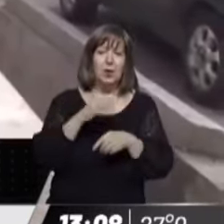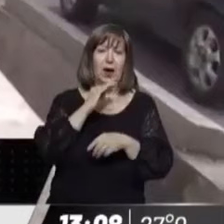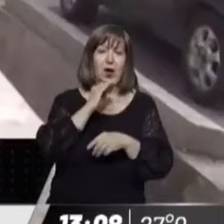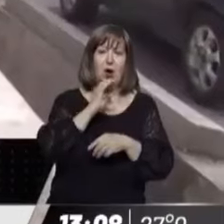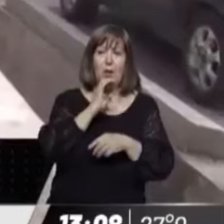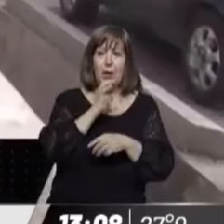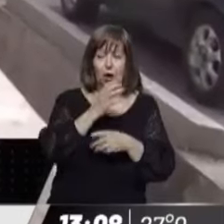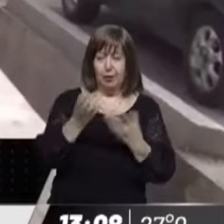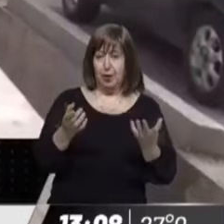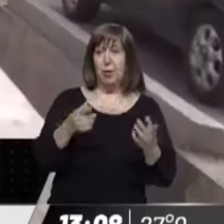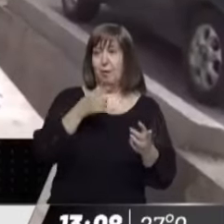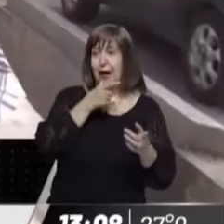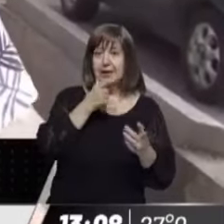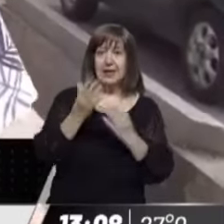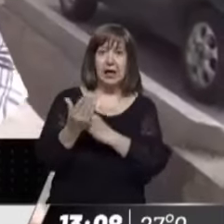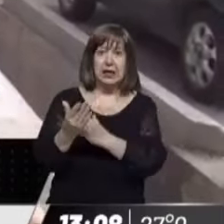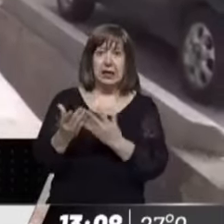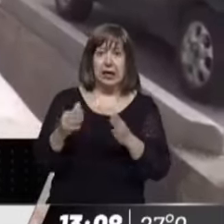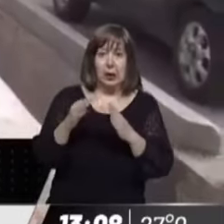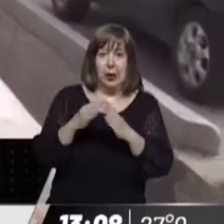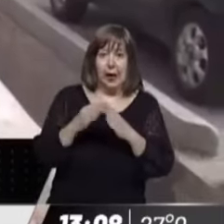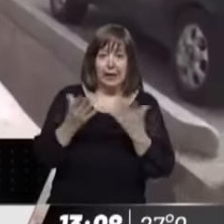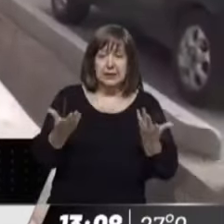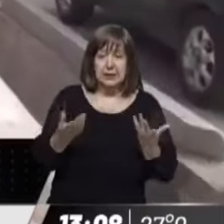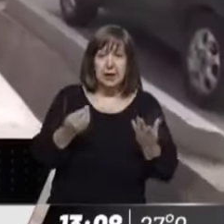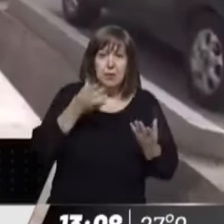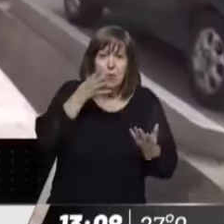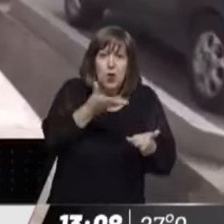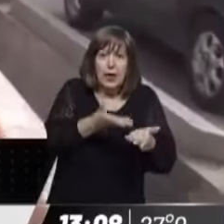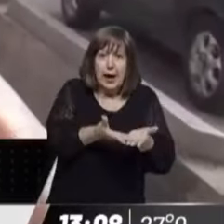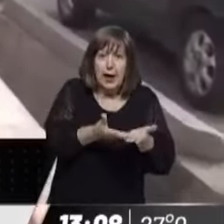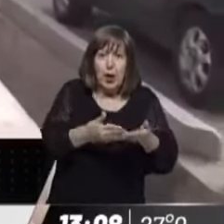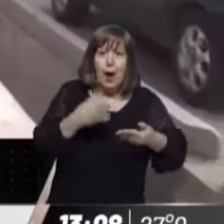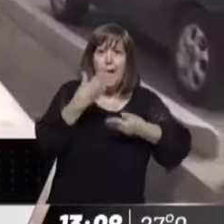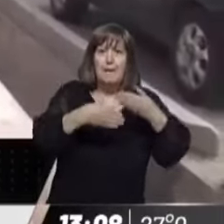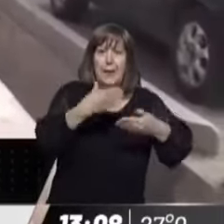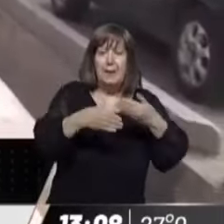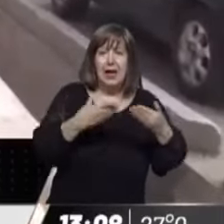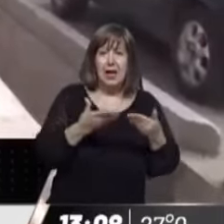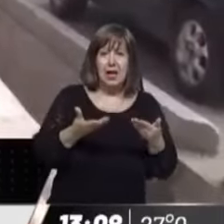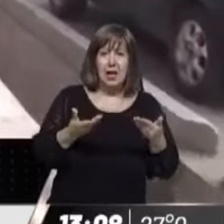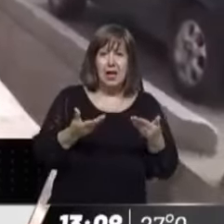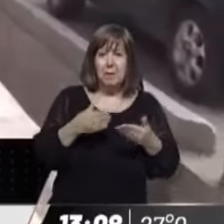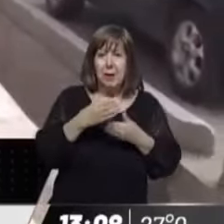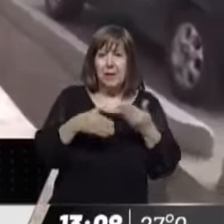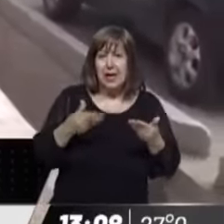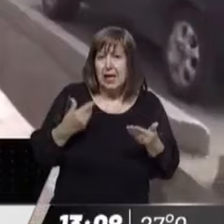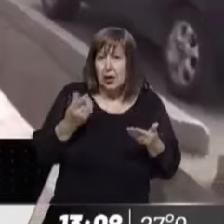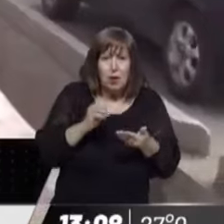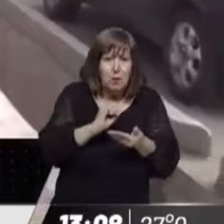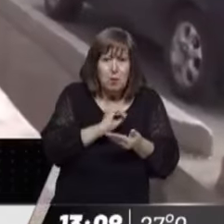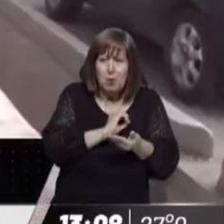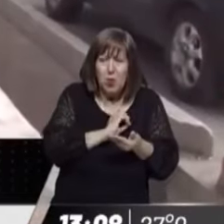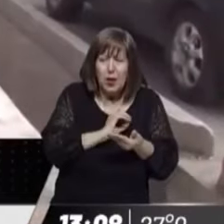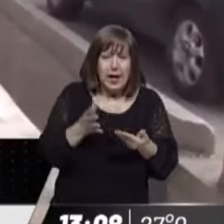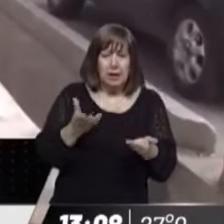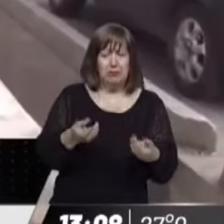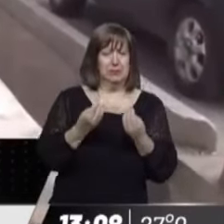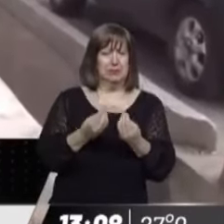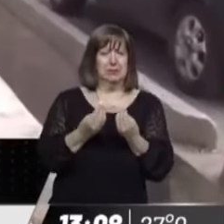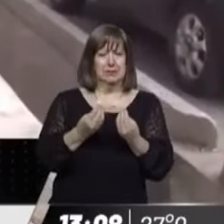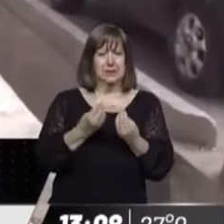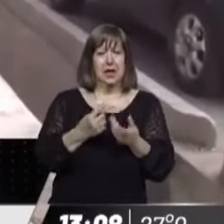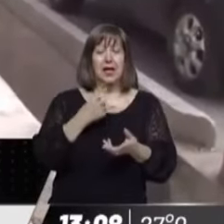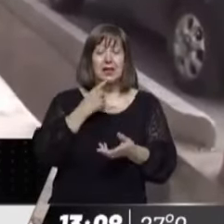situación. Lamentablemente, es triste. Es triste que vivamos esto y que los políticos no